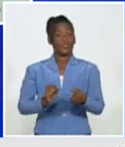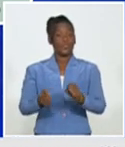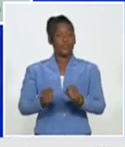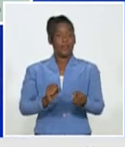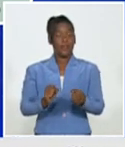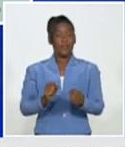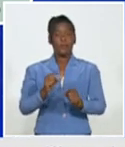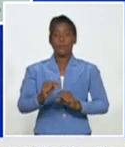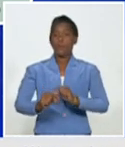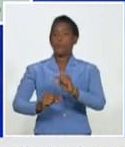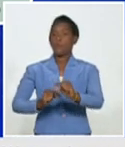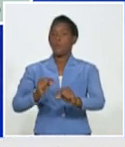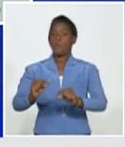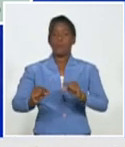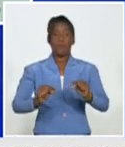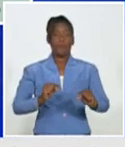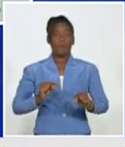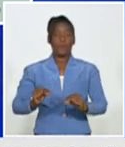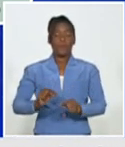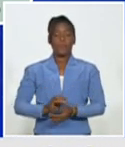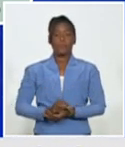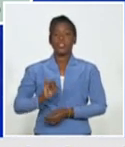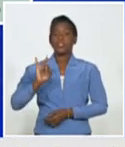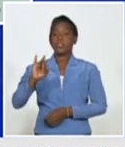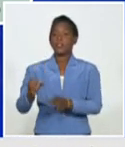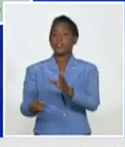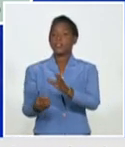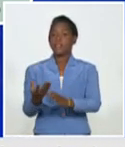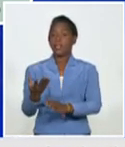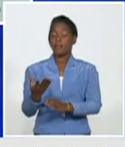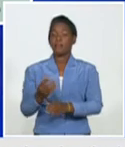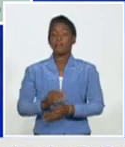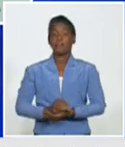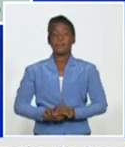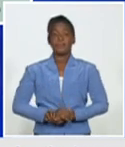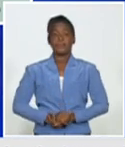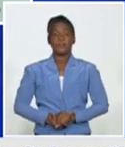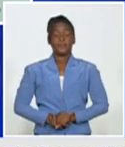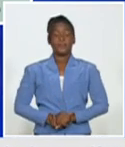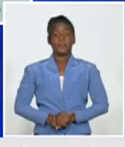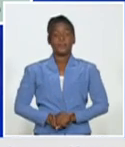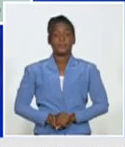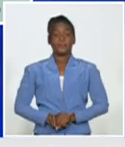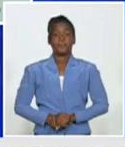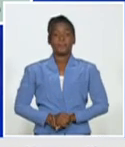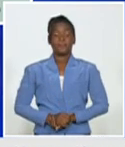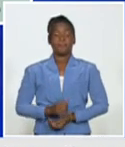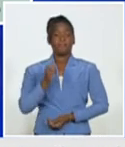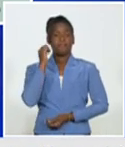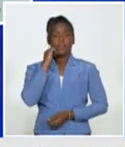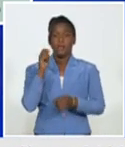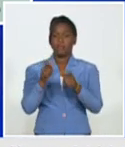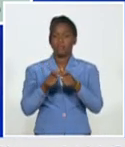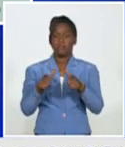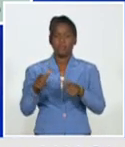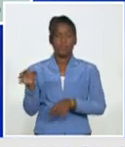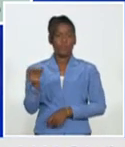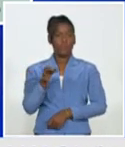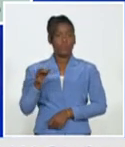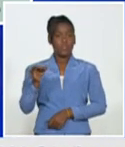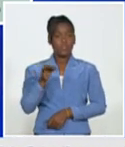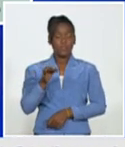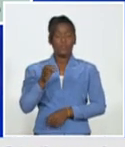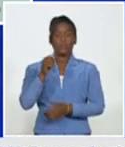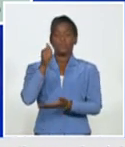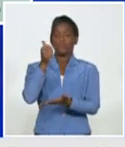transmisión, 7 casos ayer, 4 menos que la jornada anterior, y el mayor número en el municipio cabecera,